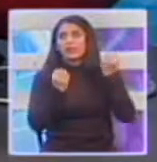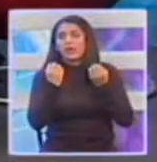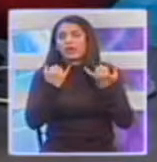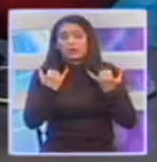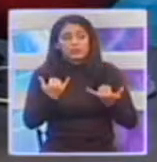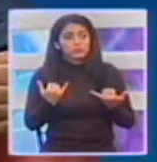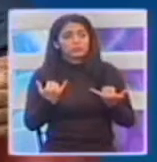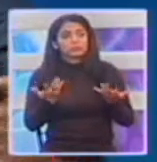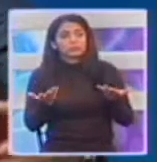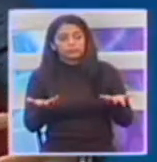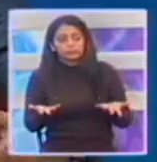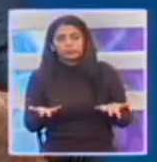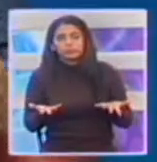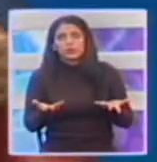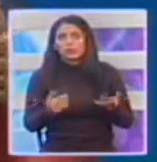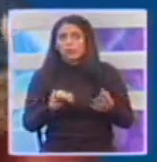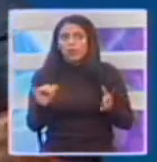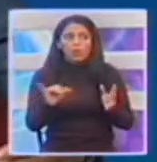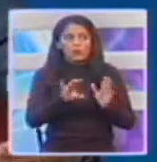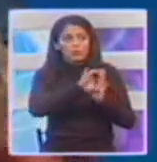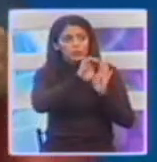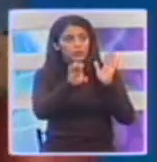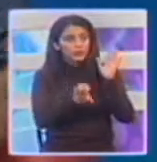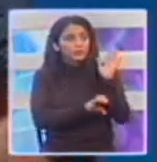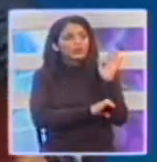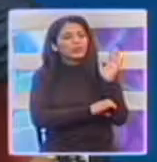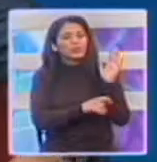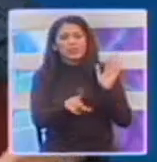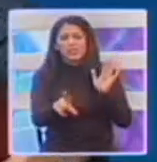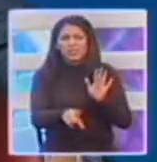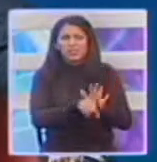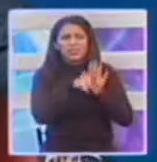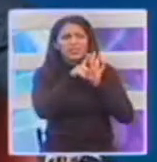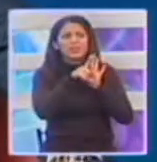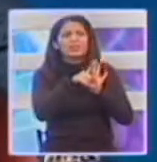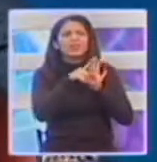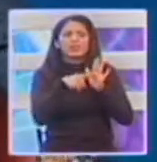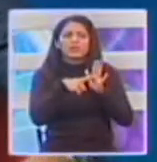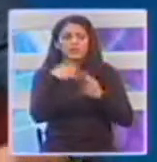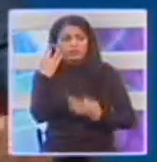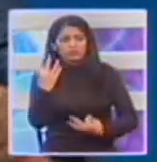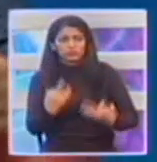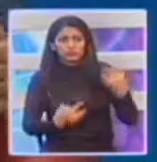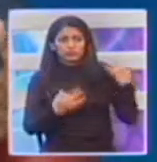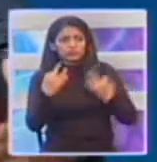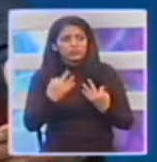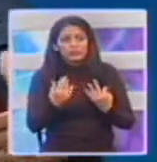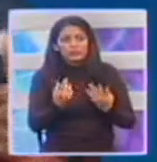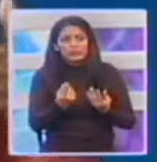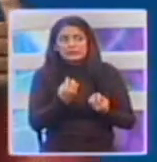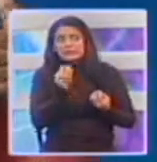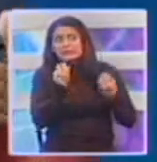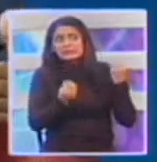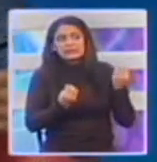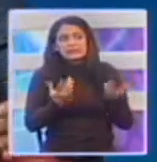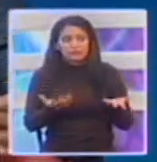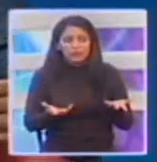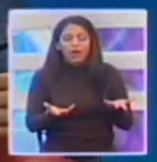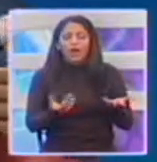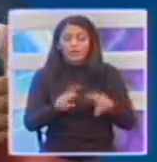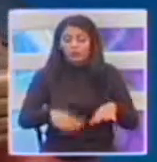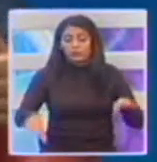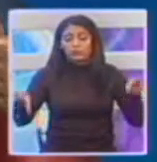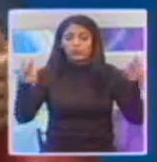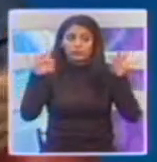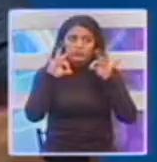a la constitución ajustada a la ley orgánica de la función legislativa desde luego garantizando siempre